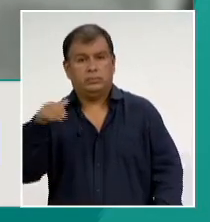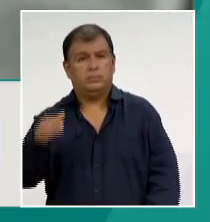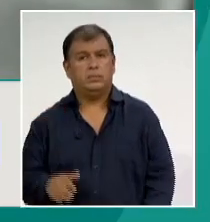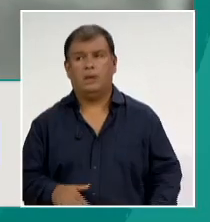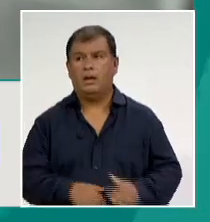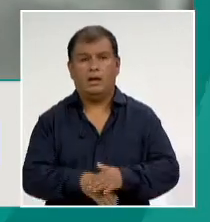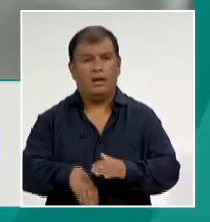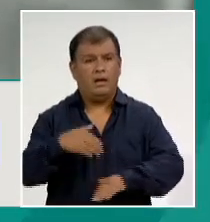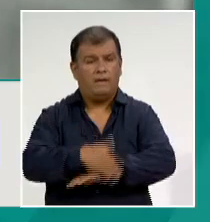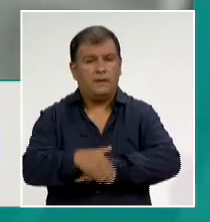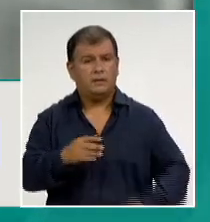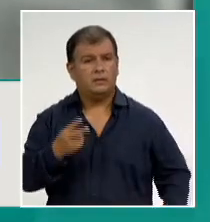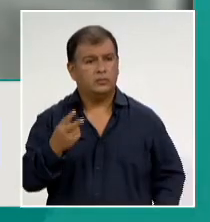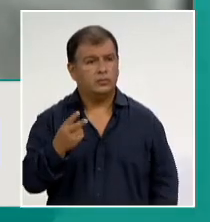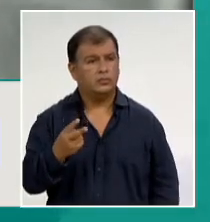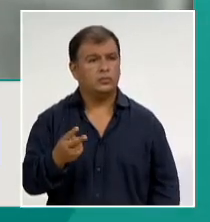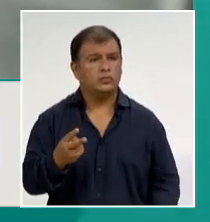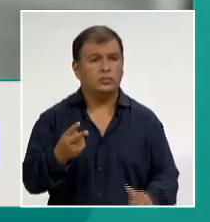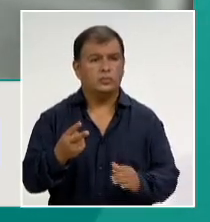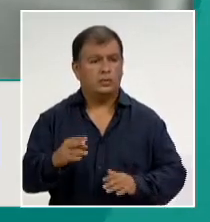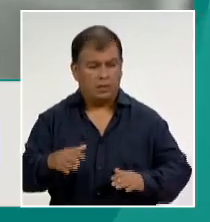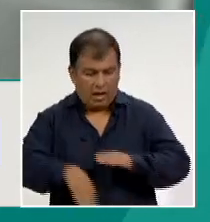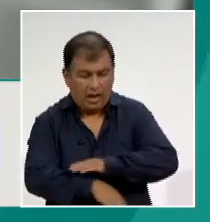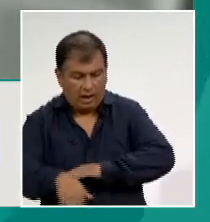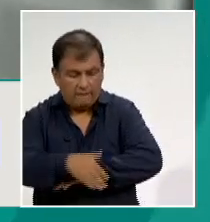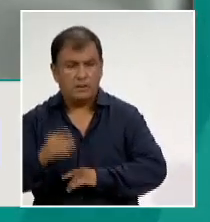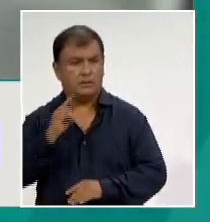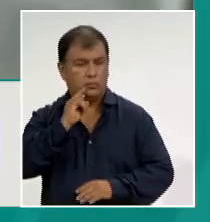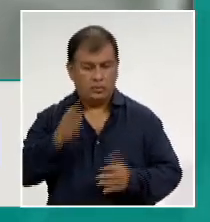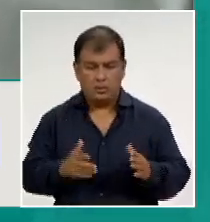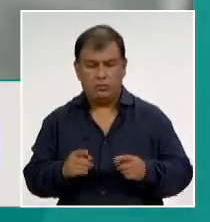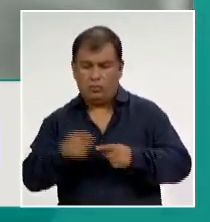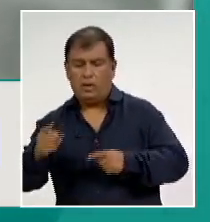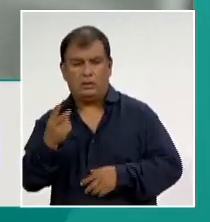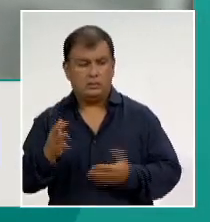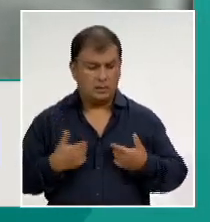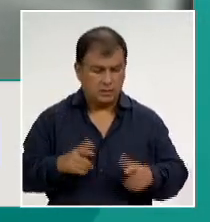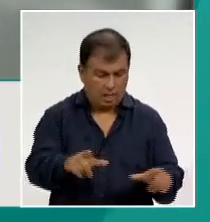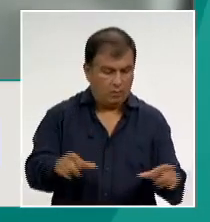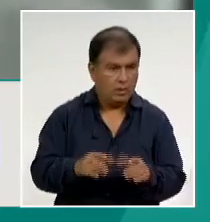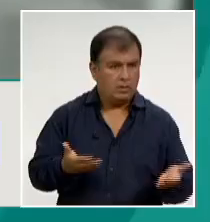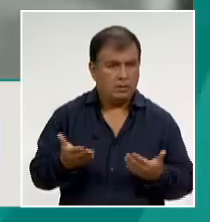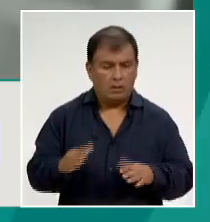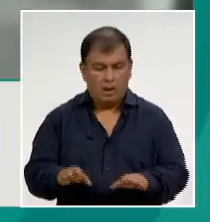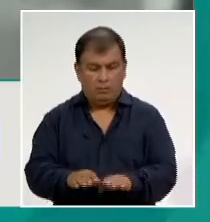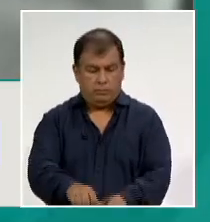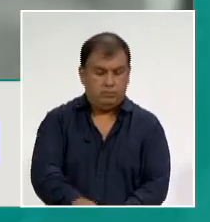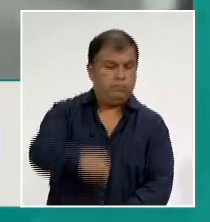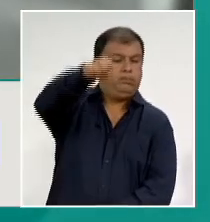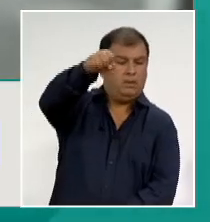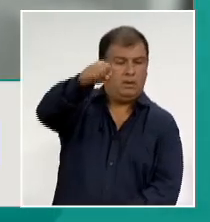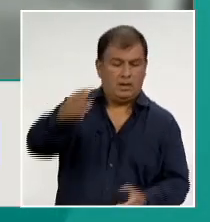avenida 2, por la avenida Estados Unidos, cuadrados. Exactamente en este lugar fue donde abren la capota